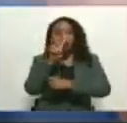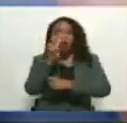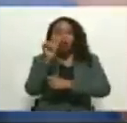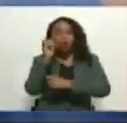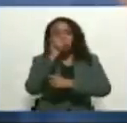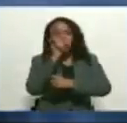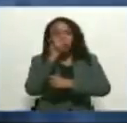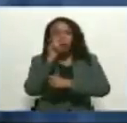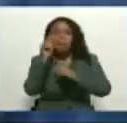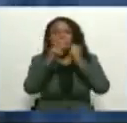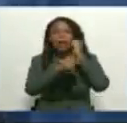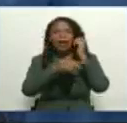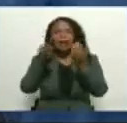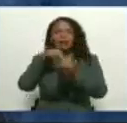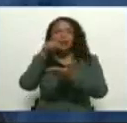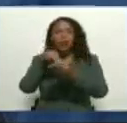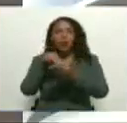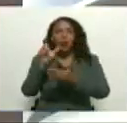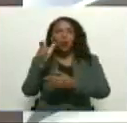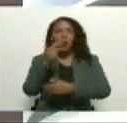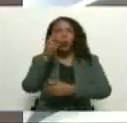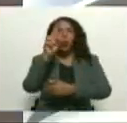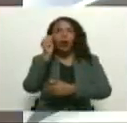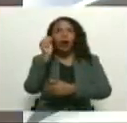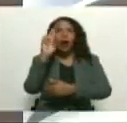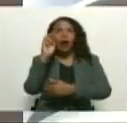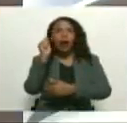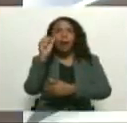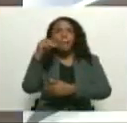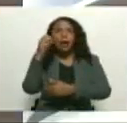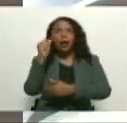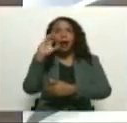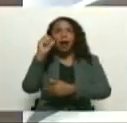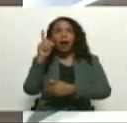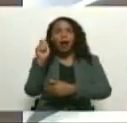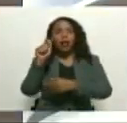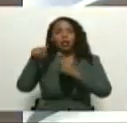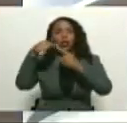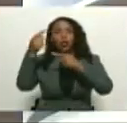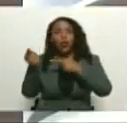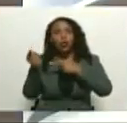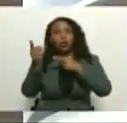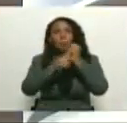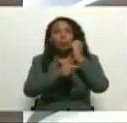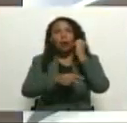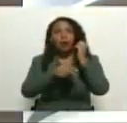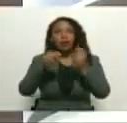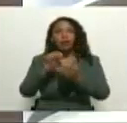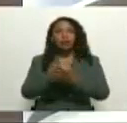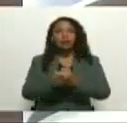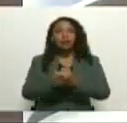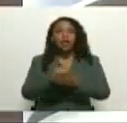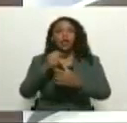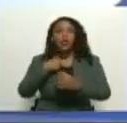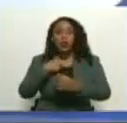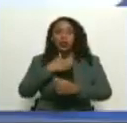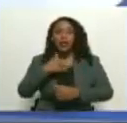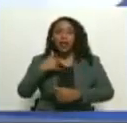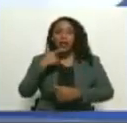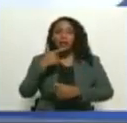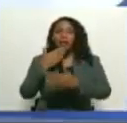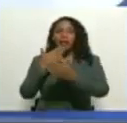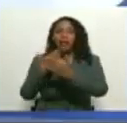los parques nacionales Guaramacal y el Parque Nacional Ramal de Calderas. Y quiero aprovechar la oportunidad para darle las gracias a usted, porque ese parque